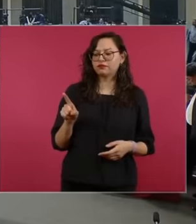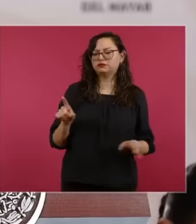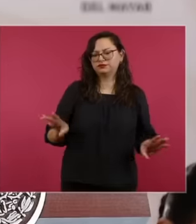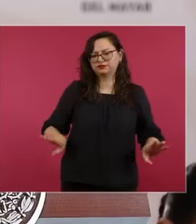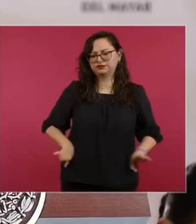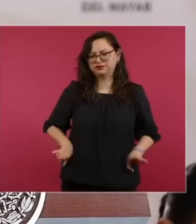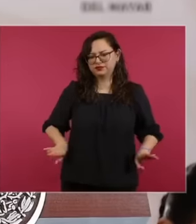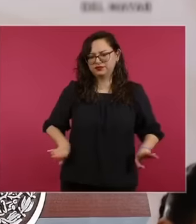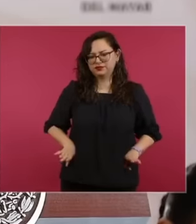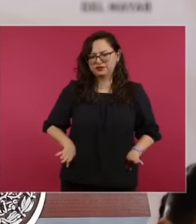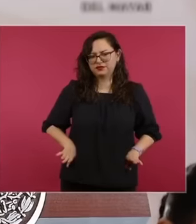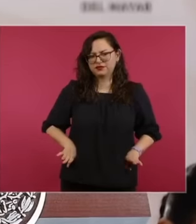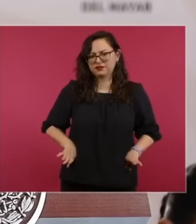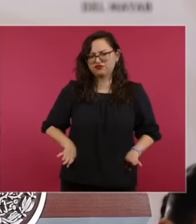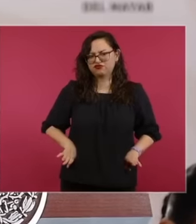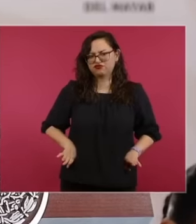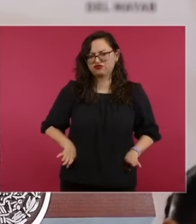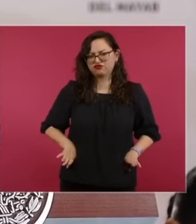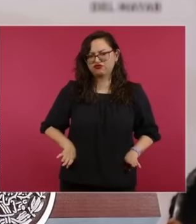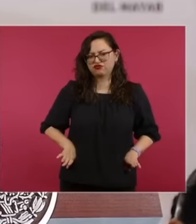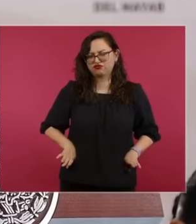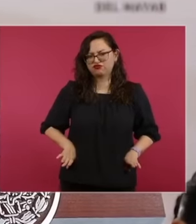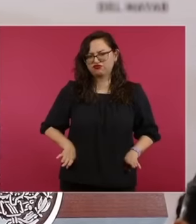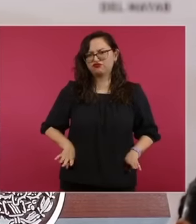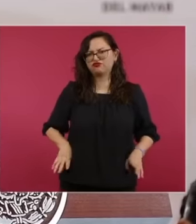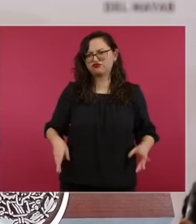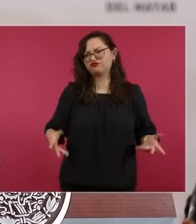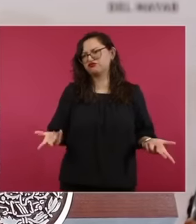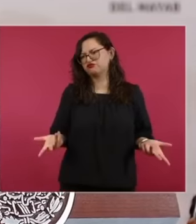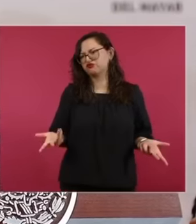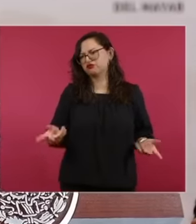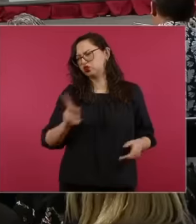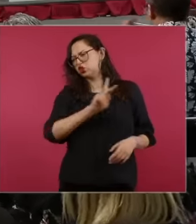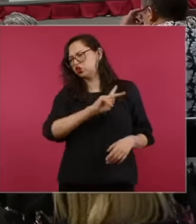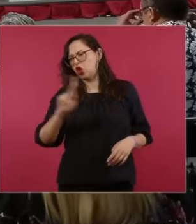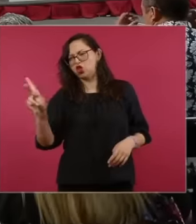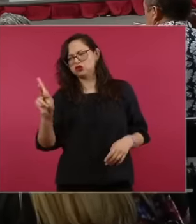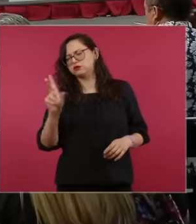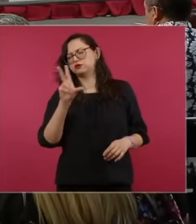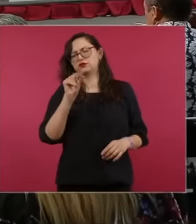actúa, no todos, pero hay una consejera